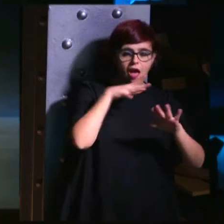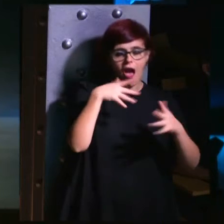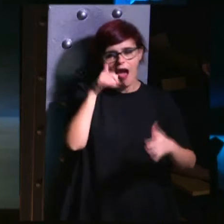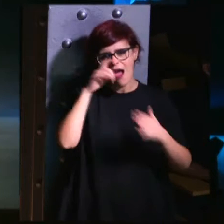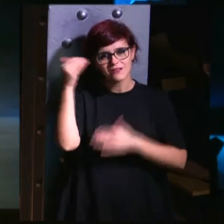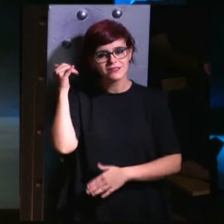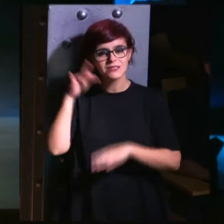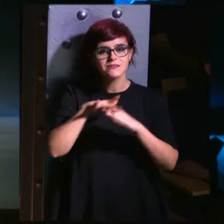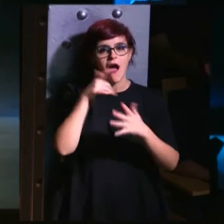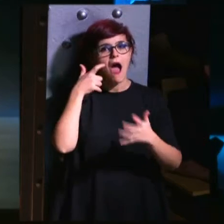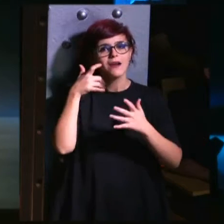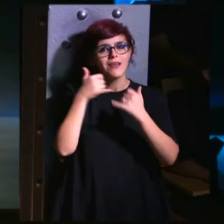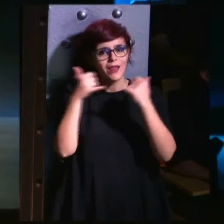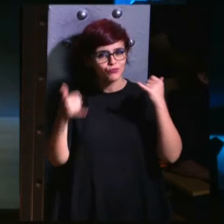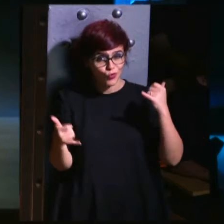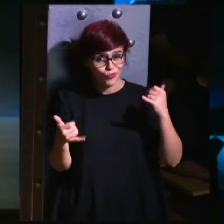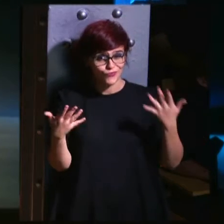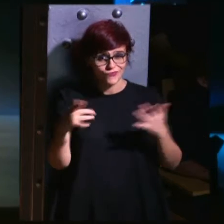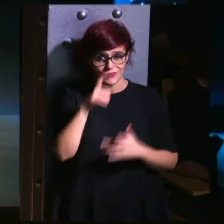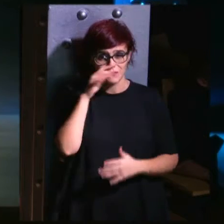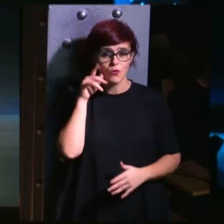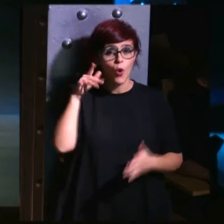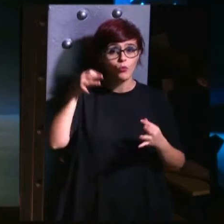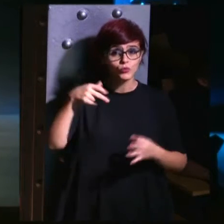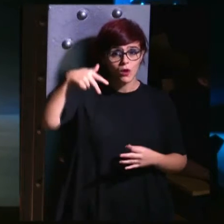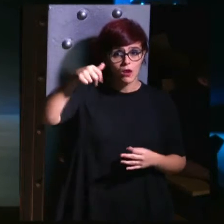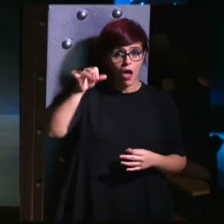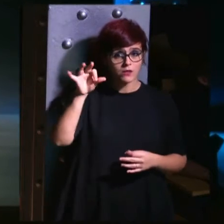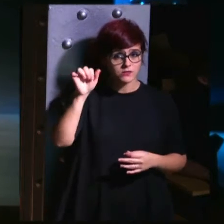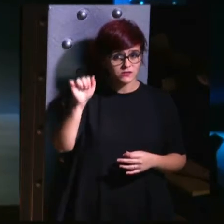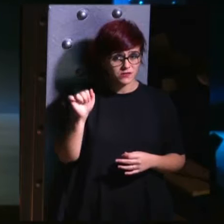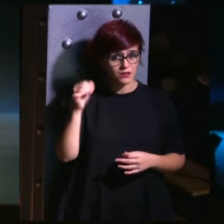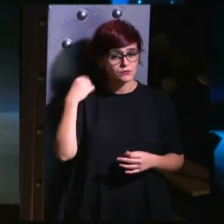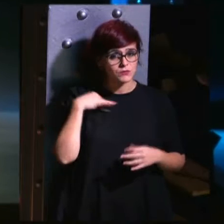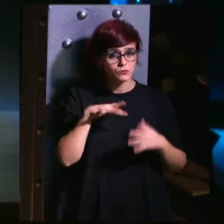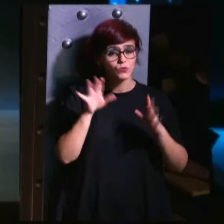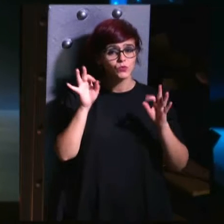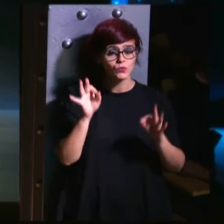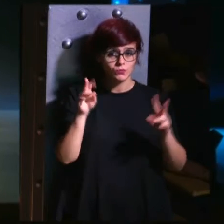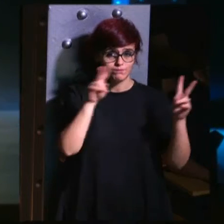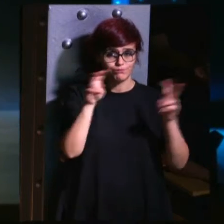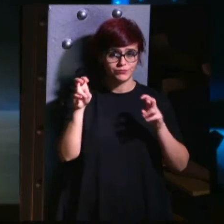Y lo trajimos directamente desde la NASA. Entonces, pues bueno, el primer título era